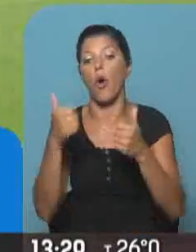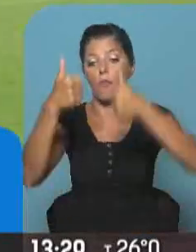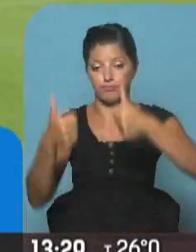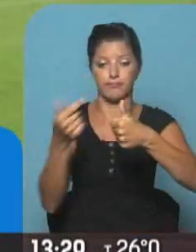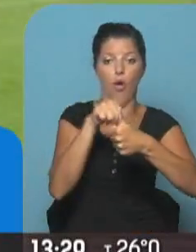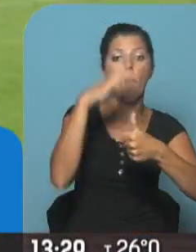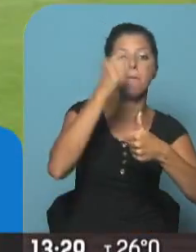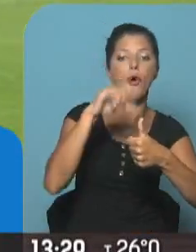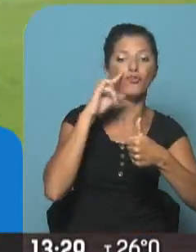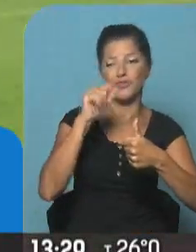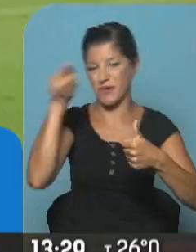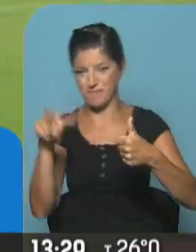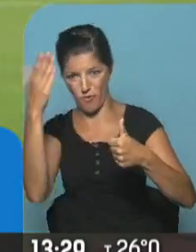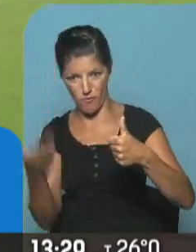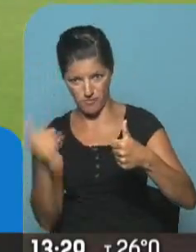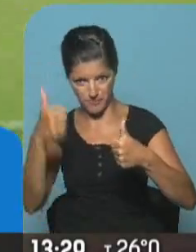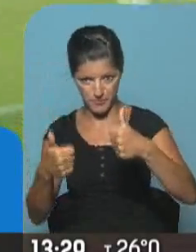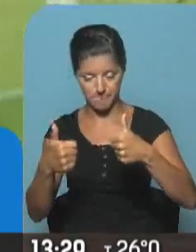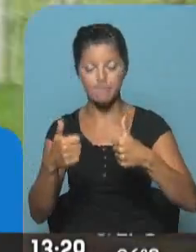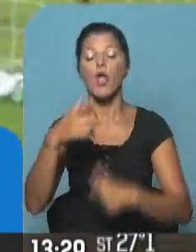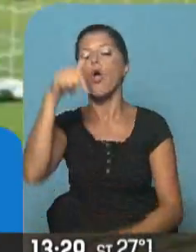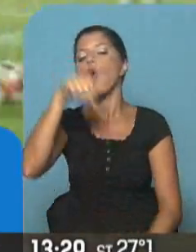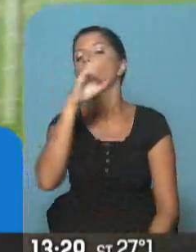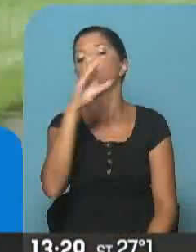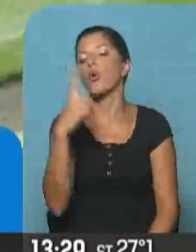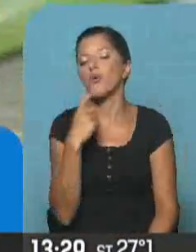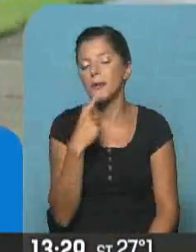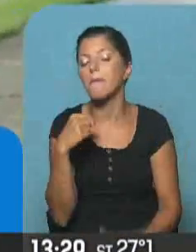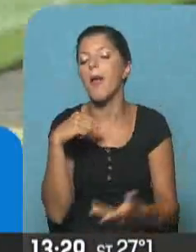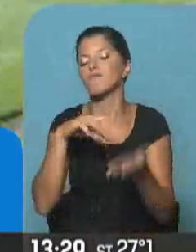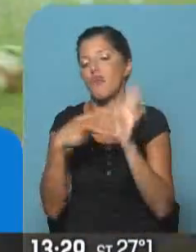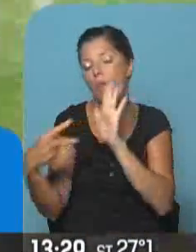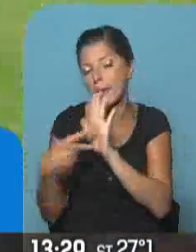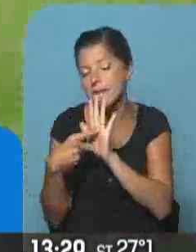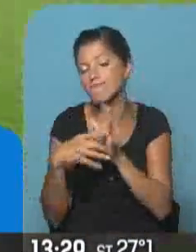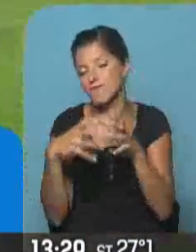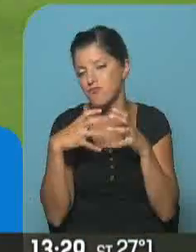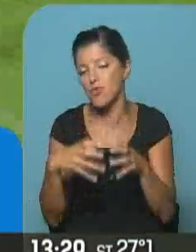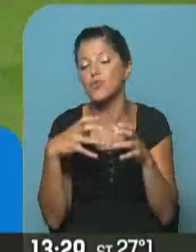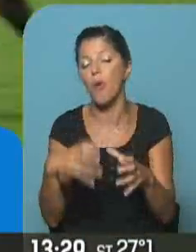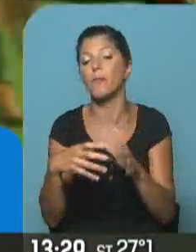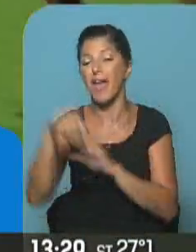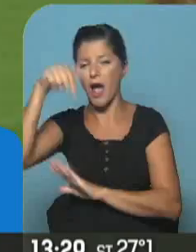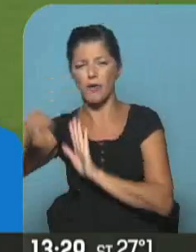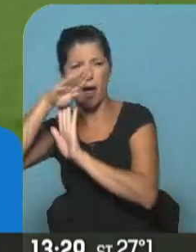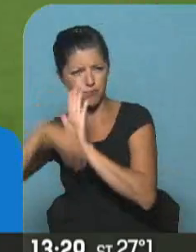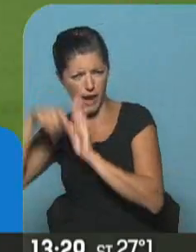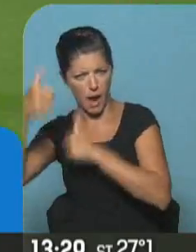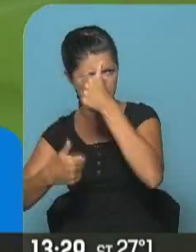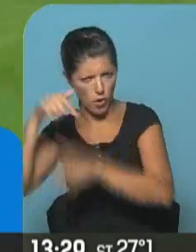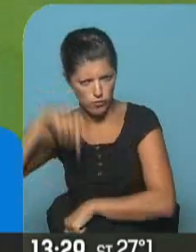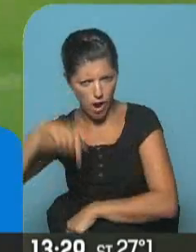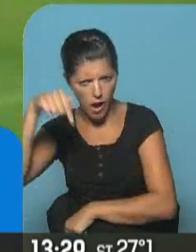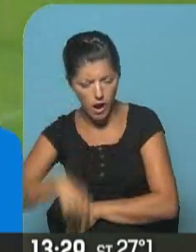con problemas futbolísticos que, por supuesto, tan lejos de la punta, 24 puntos